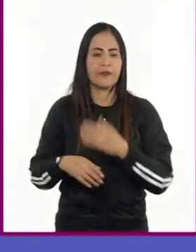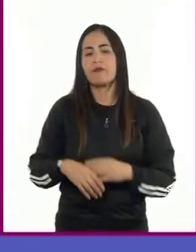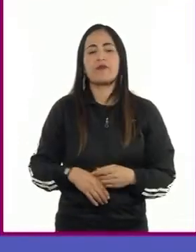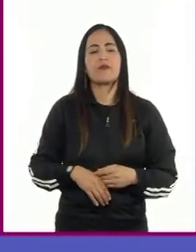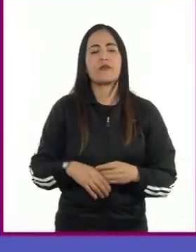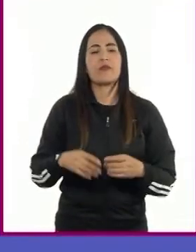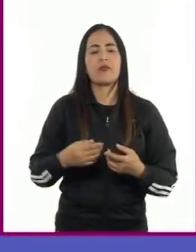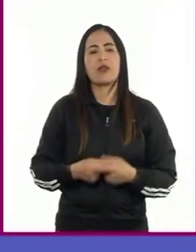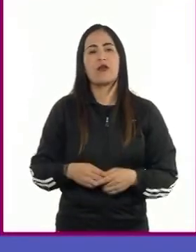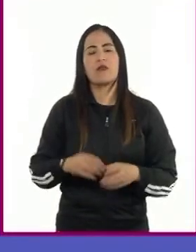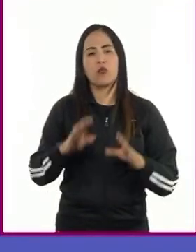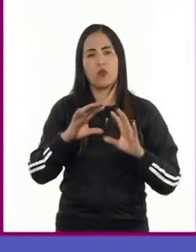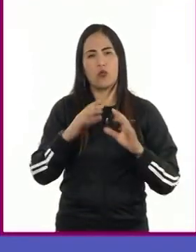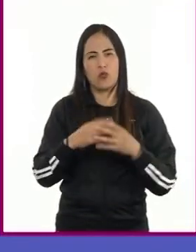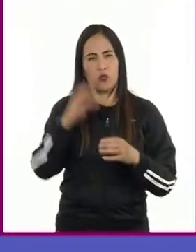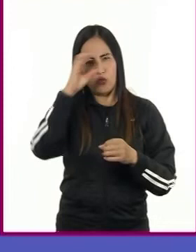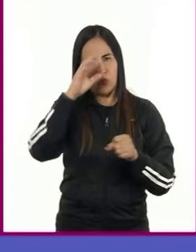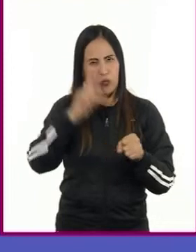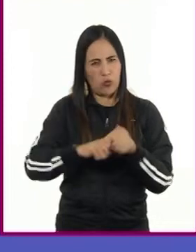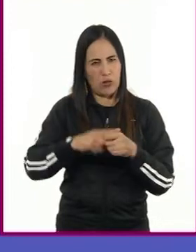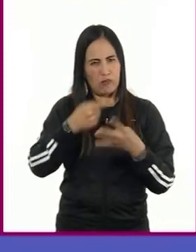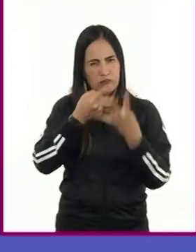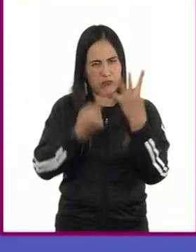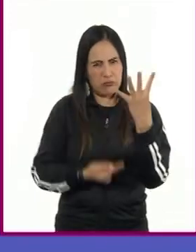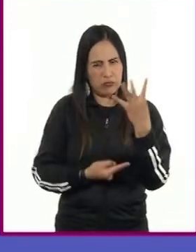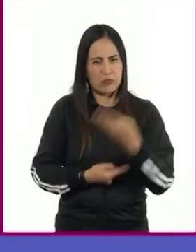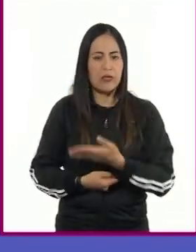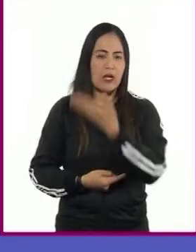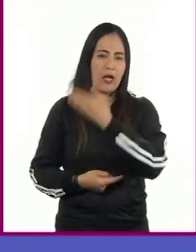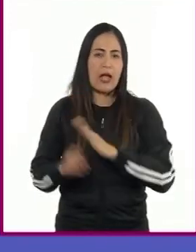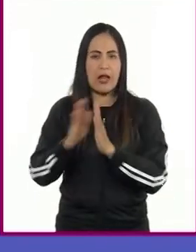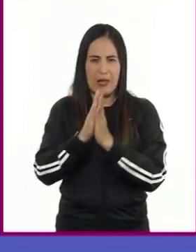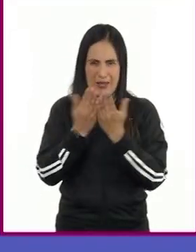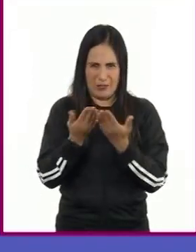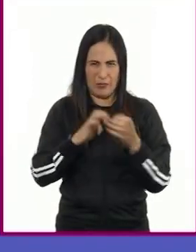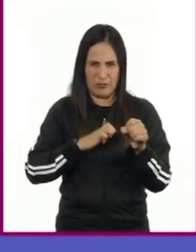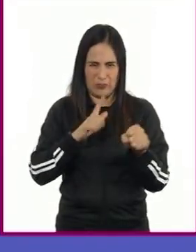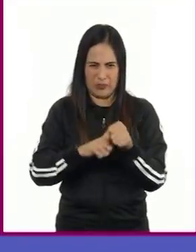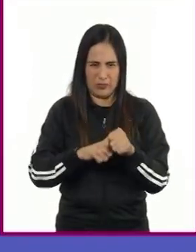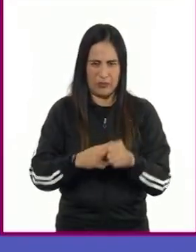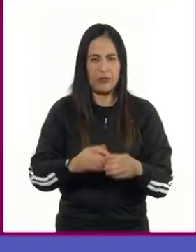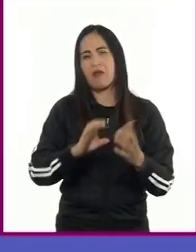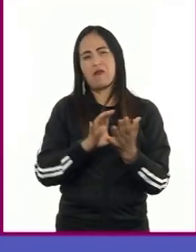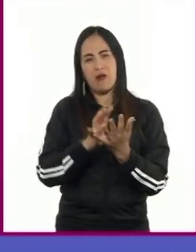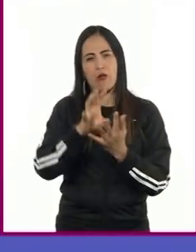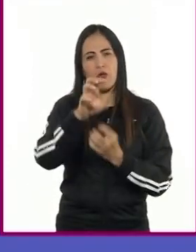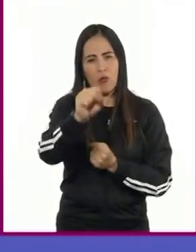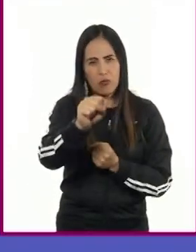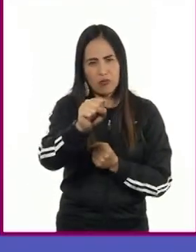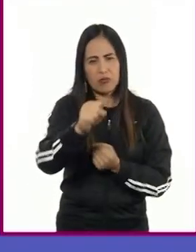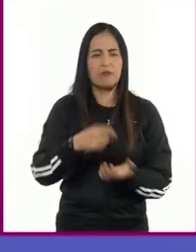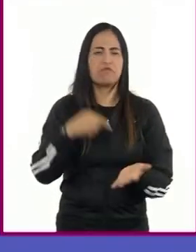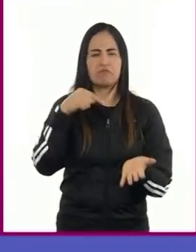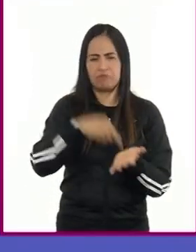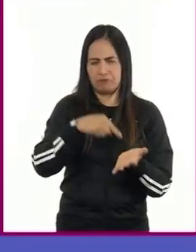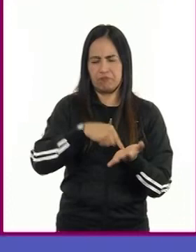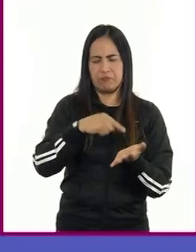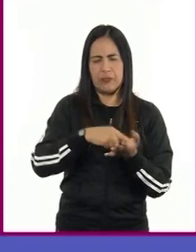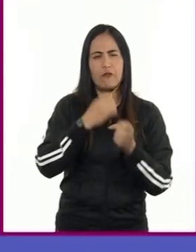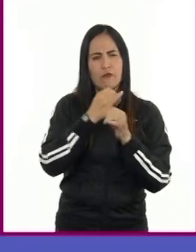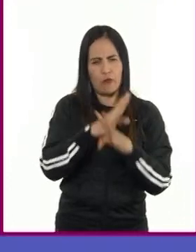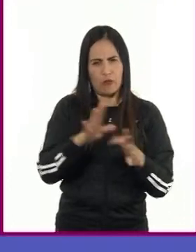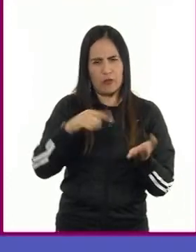cultural? Se eligió un libro especializado sobre la diversidad. Nuestra Carta Magna y la diversidad se consideró información